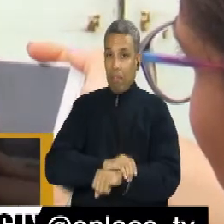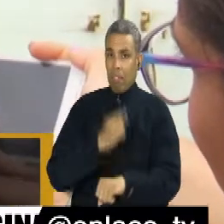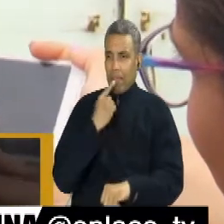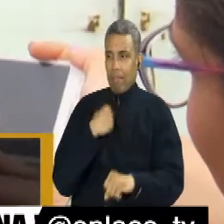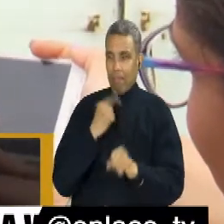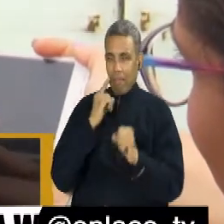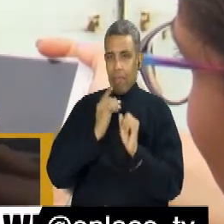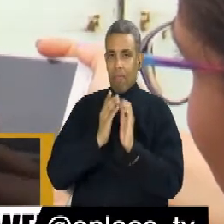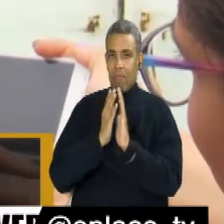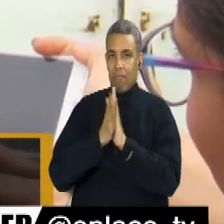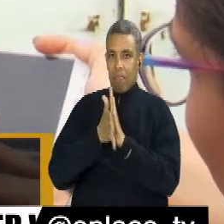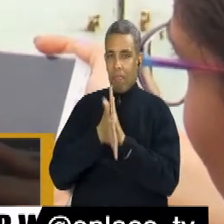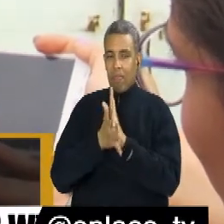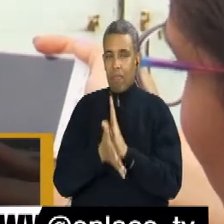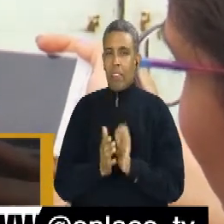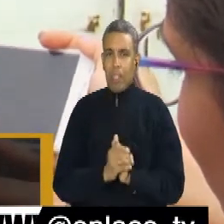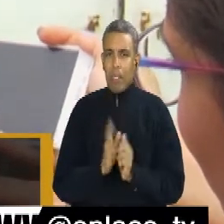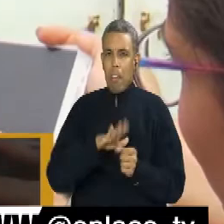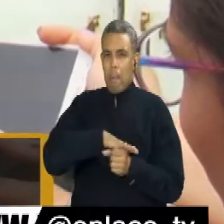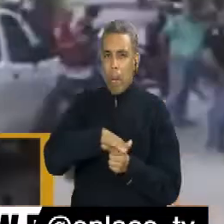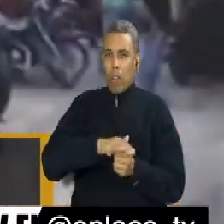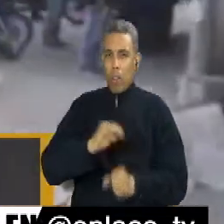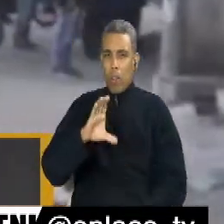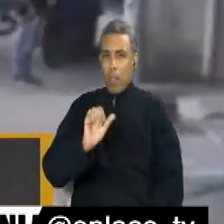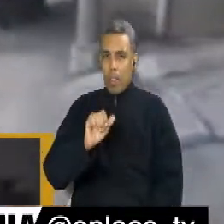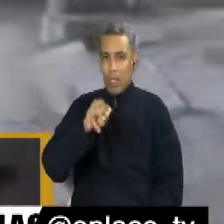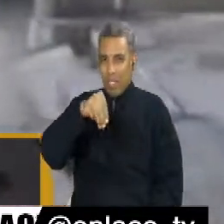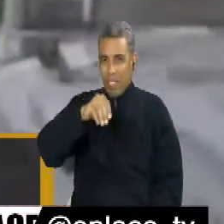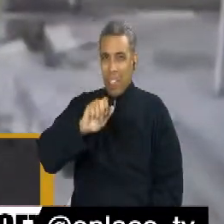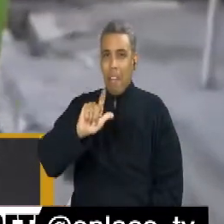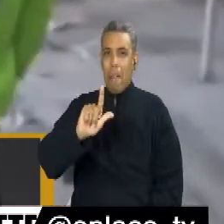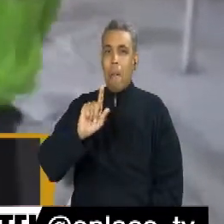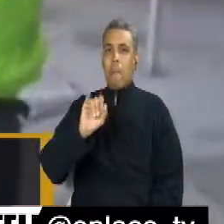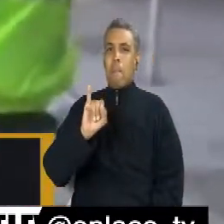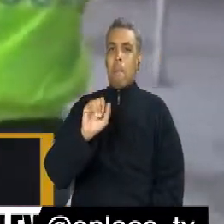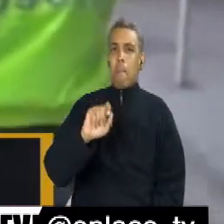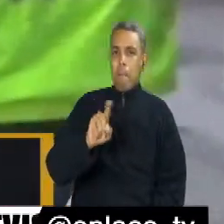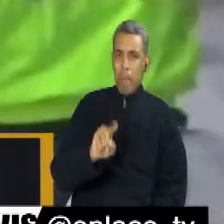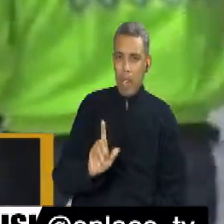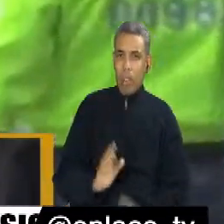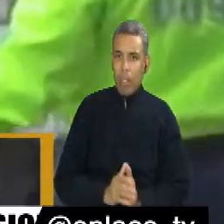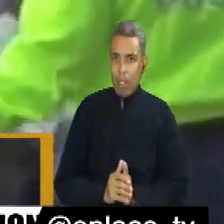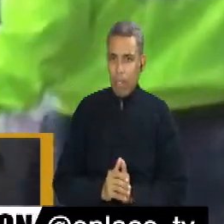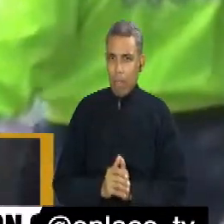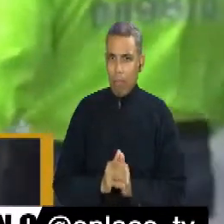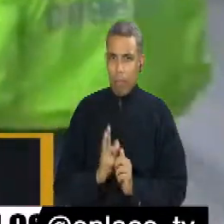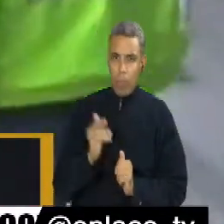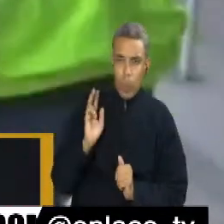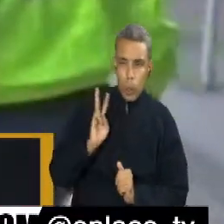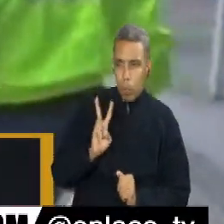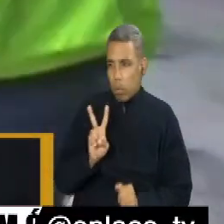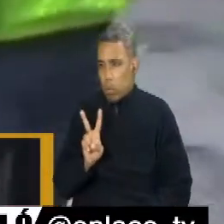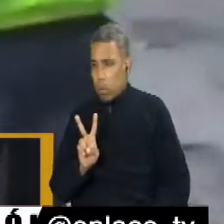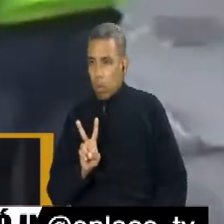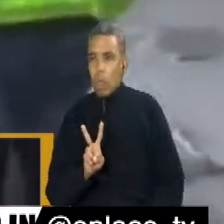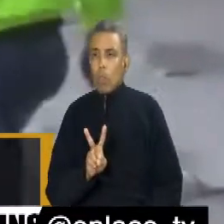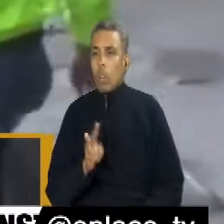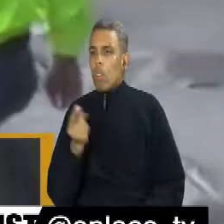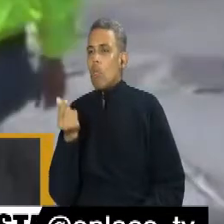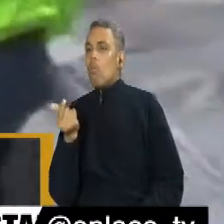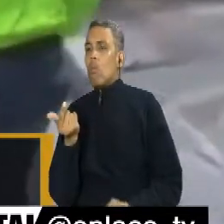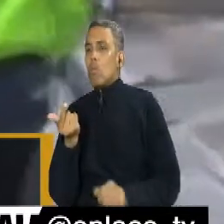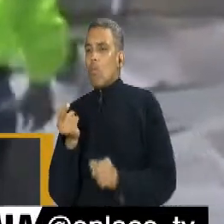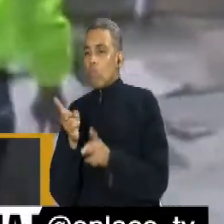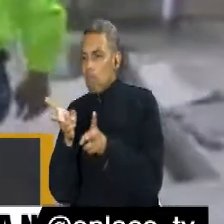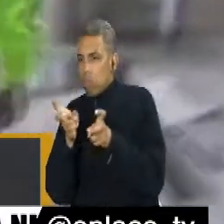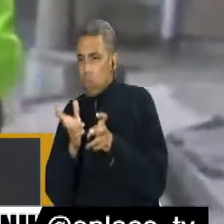del barrio Las Camelias estaban delinquiendo de esas personas bajo la presunción de algunas amenazas que hacían a sus víctimas, especialmente